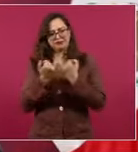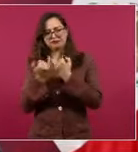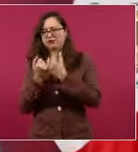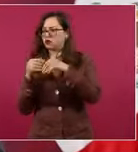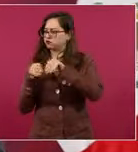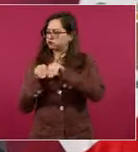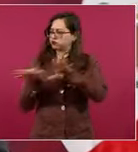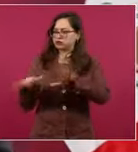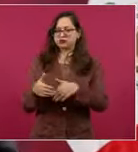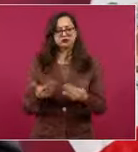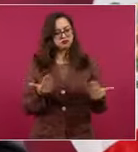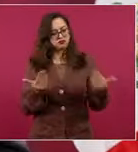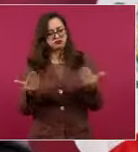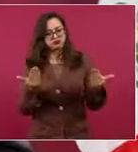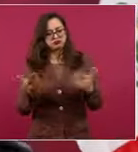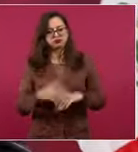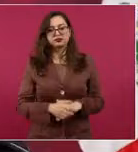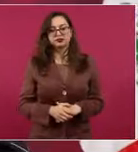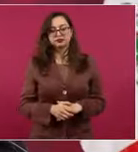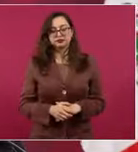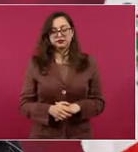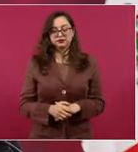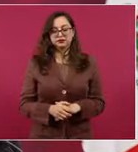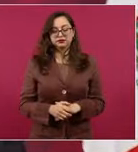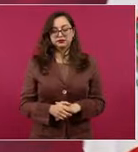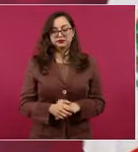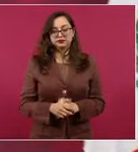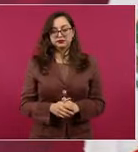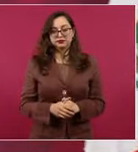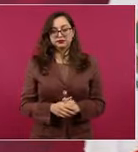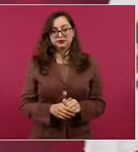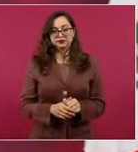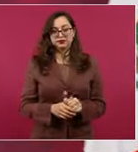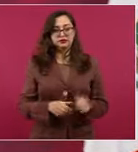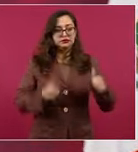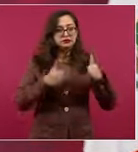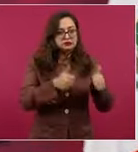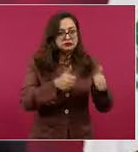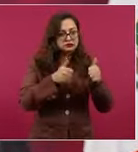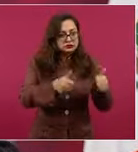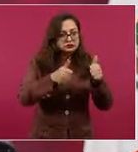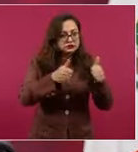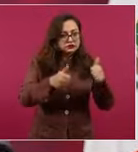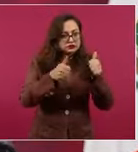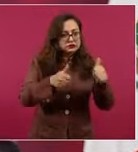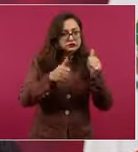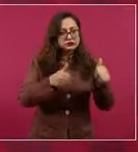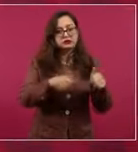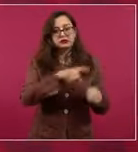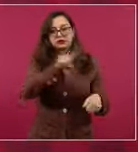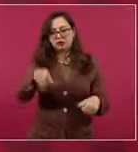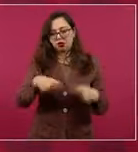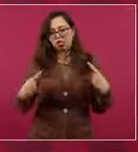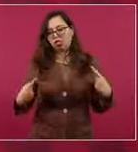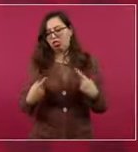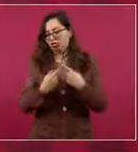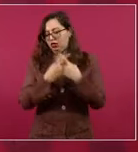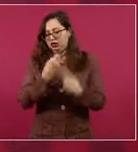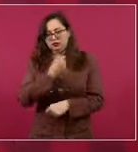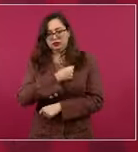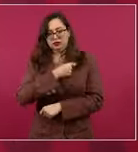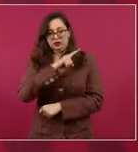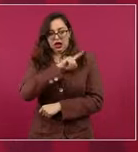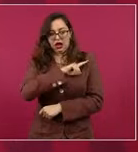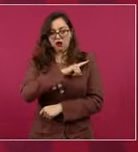es hasta dañino para la salud. O sea, si los escucha uno mucho, hasta le puede salir